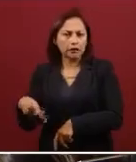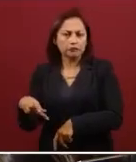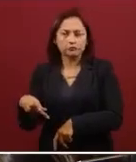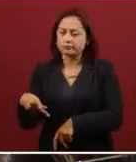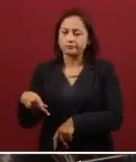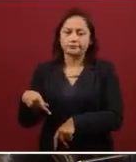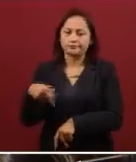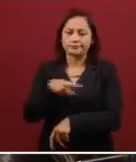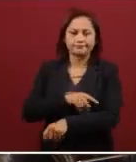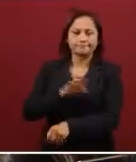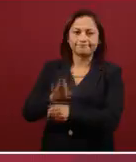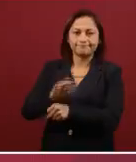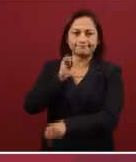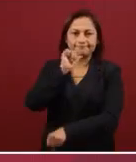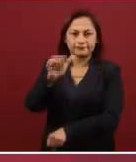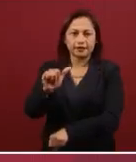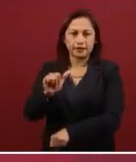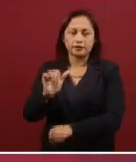es mi